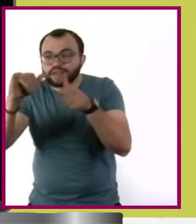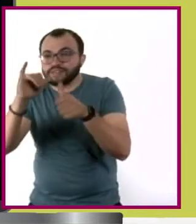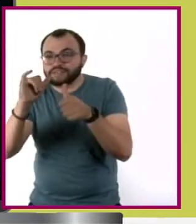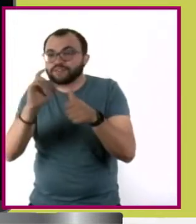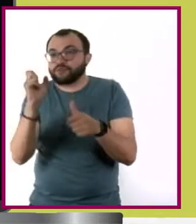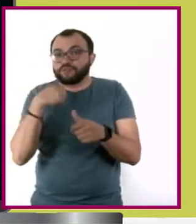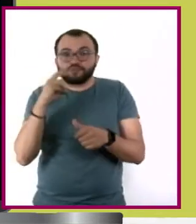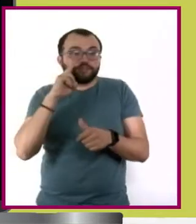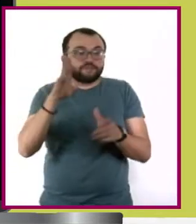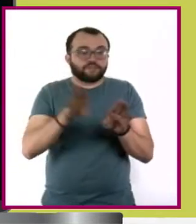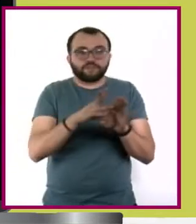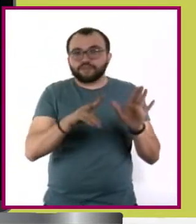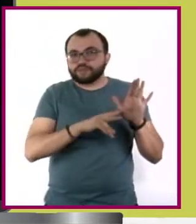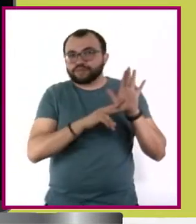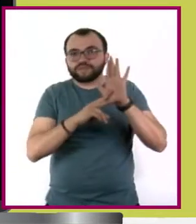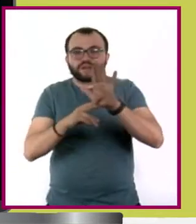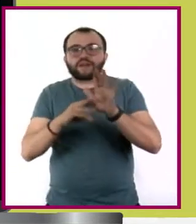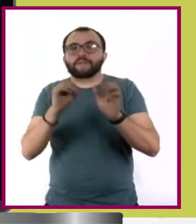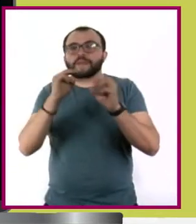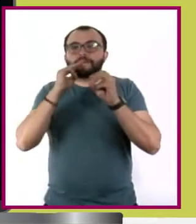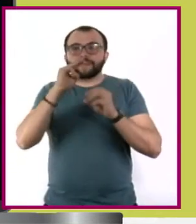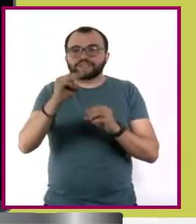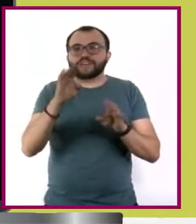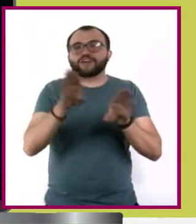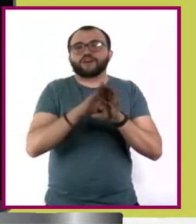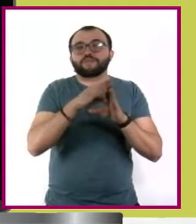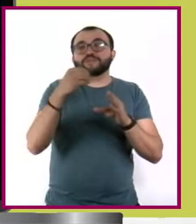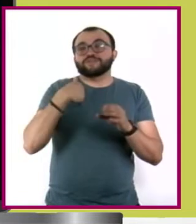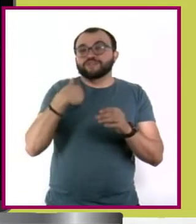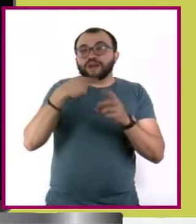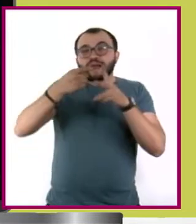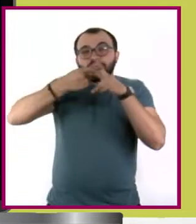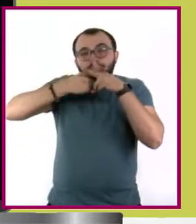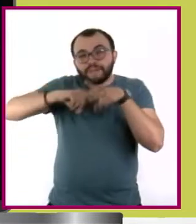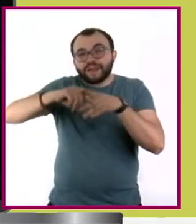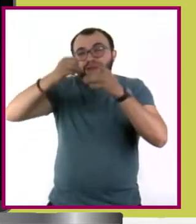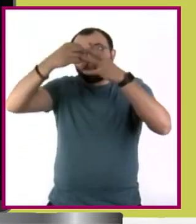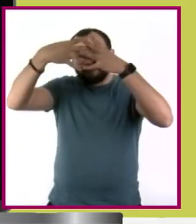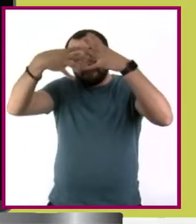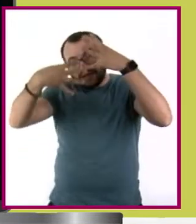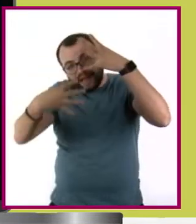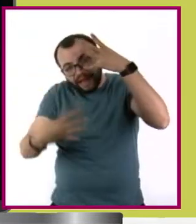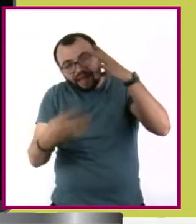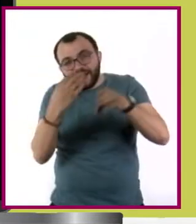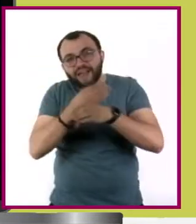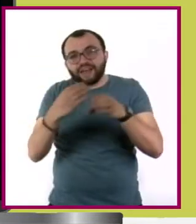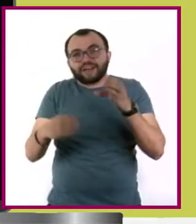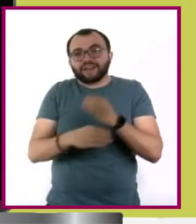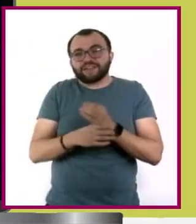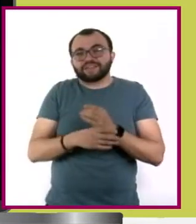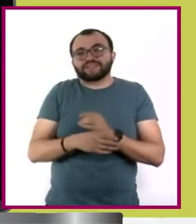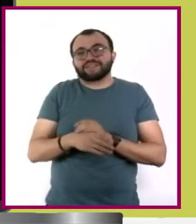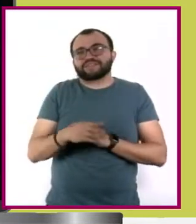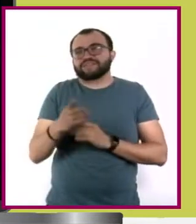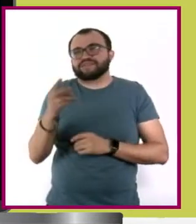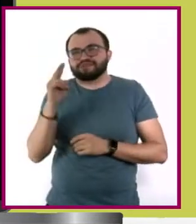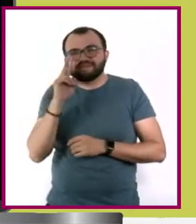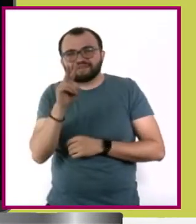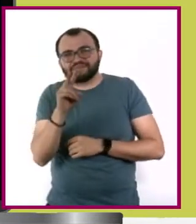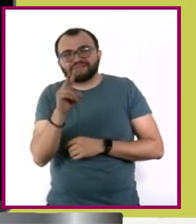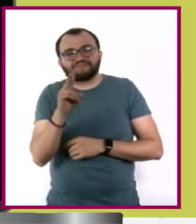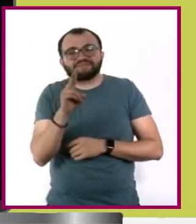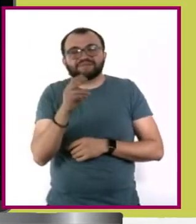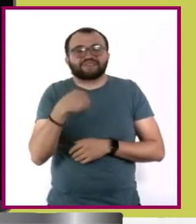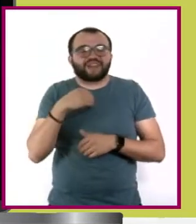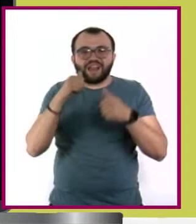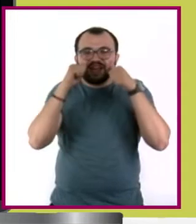empiezo con una gran introducción que dice, ¿a dónde va este? Ya cuando transmito verdaderamente la idea que quiero dar, el otro ya no me está